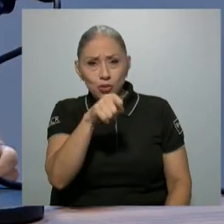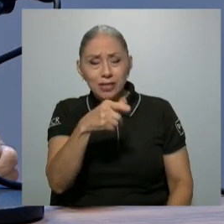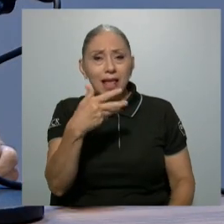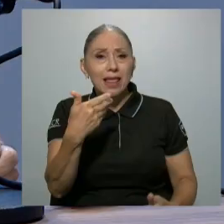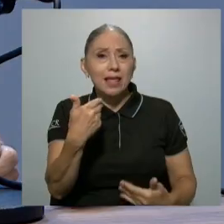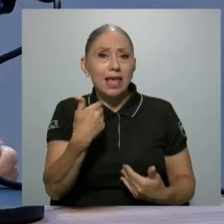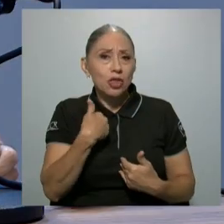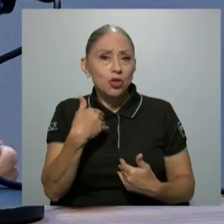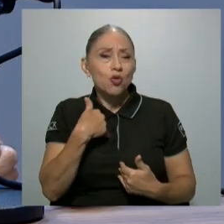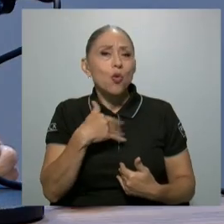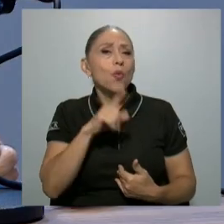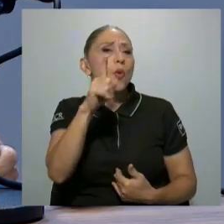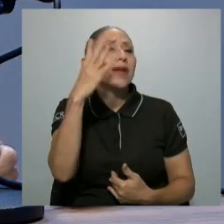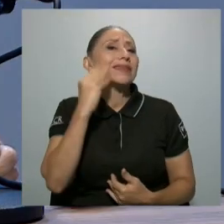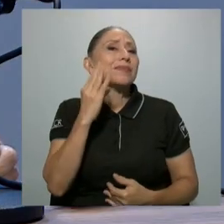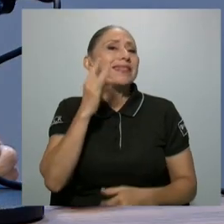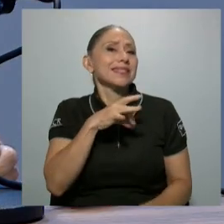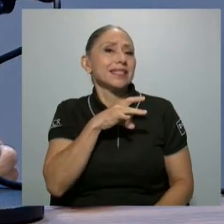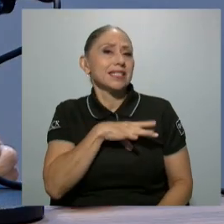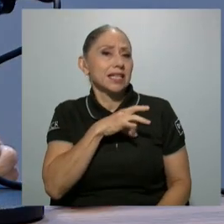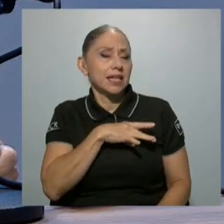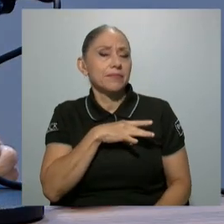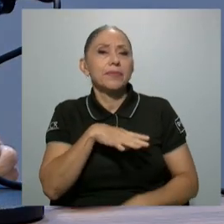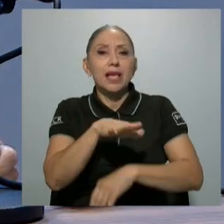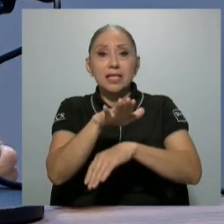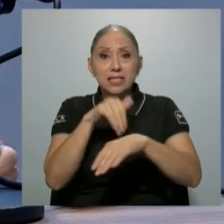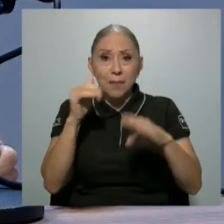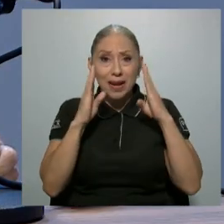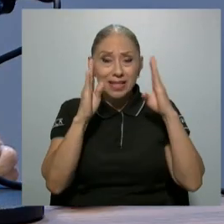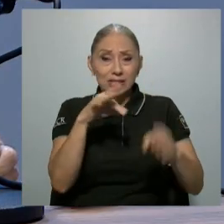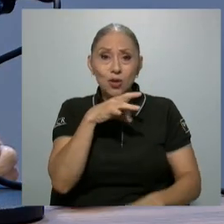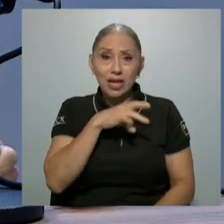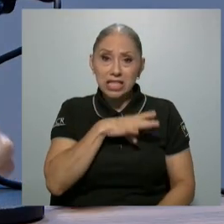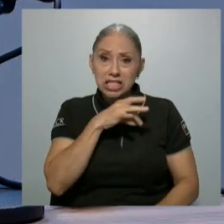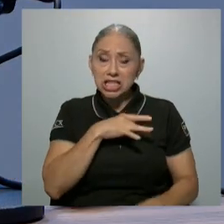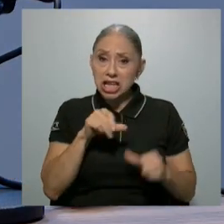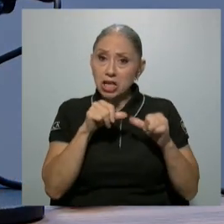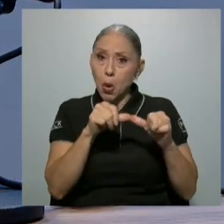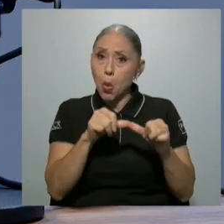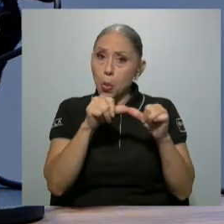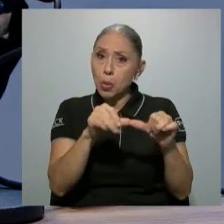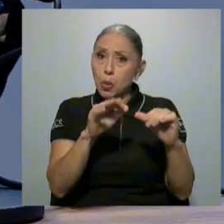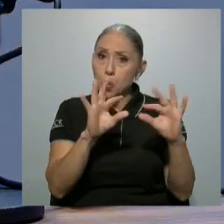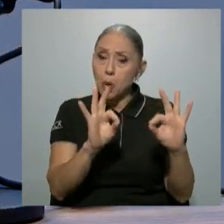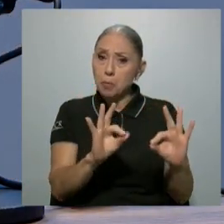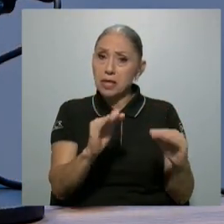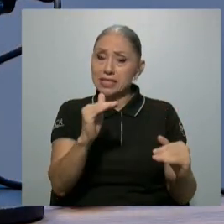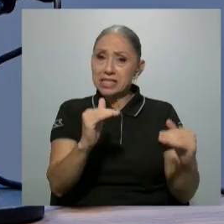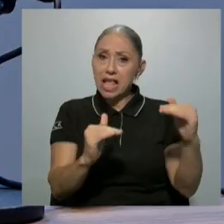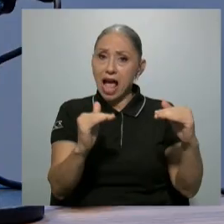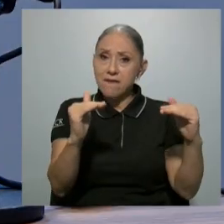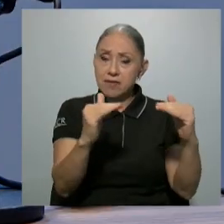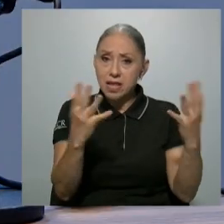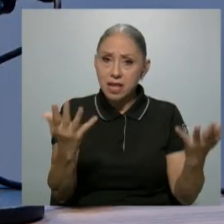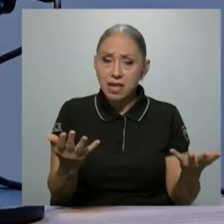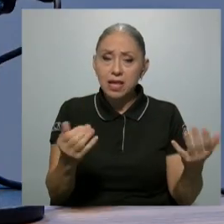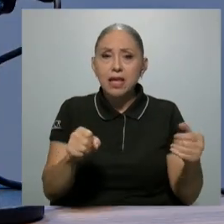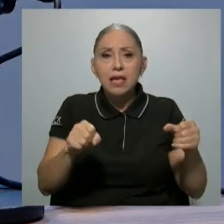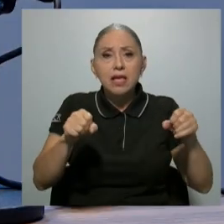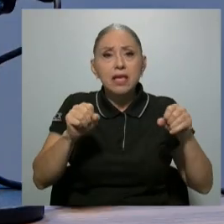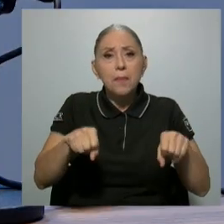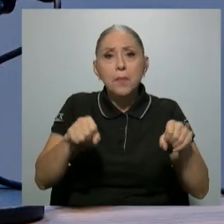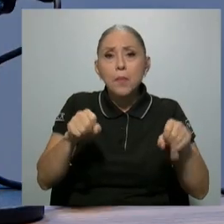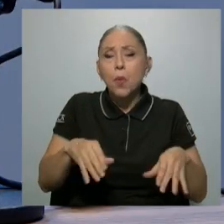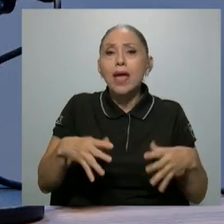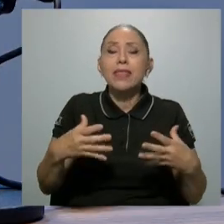capítulo chileno, llama la atención que Chile se mantiene estable y que puede navegar desde